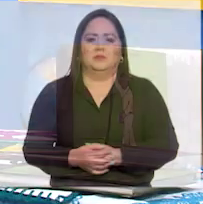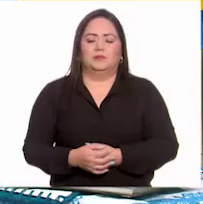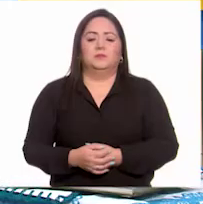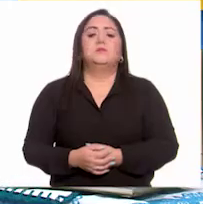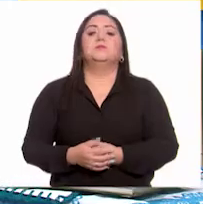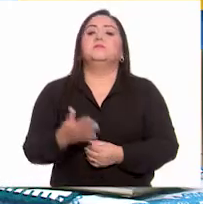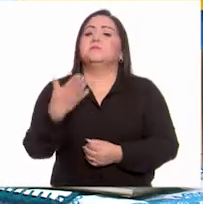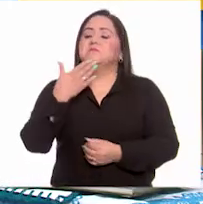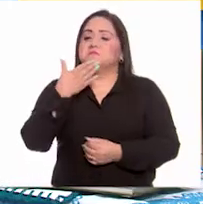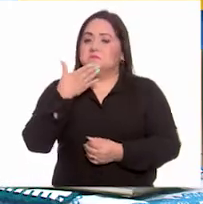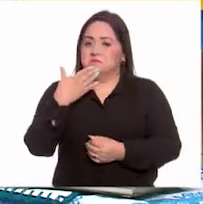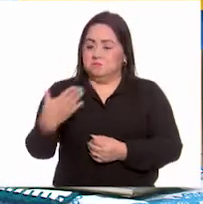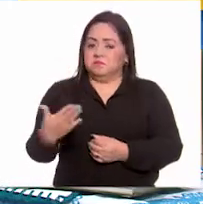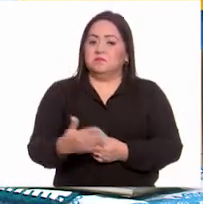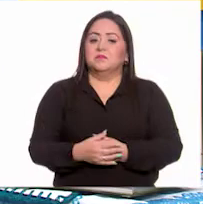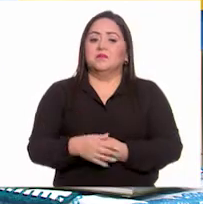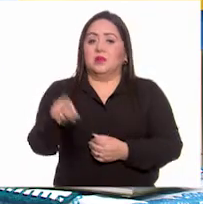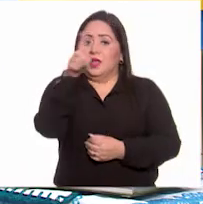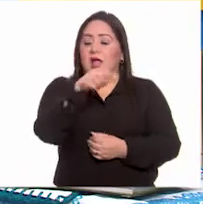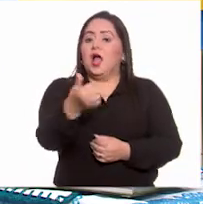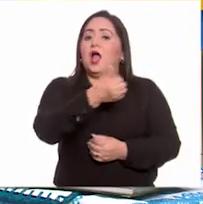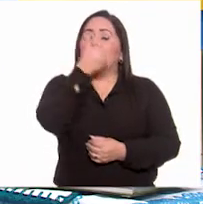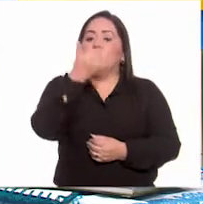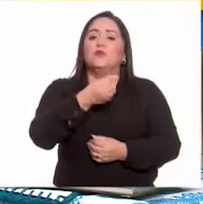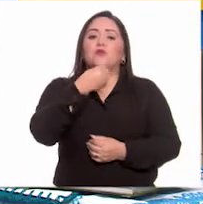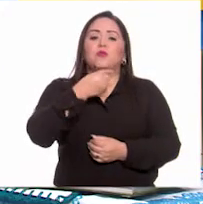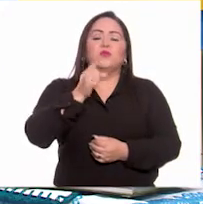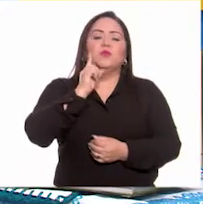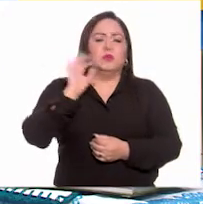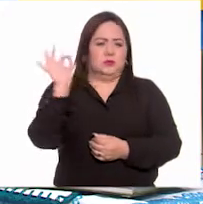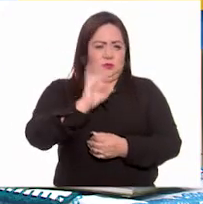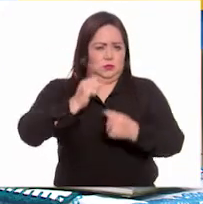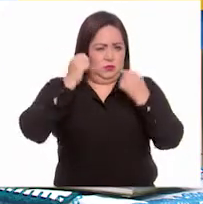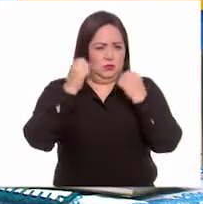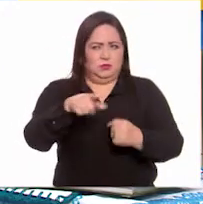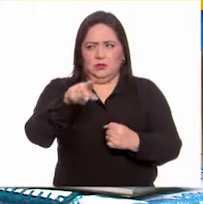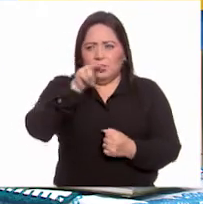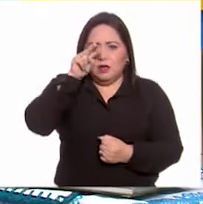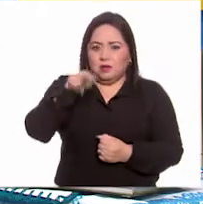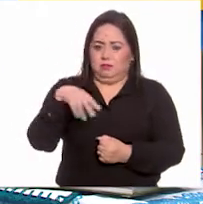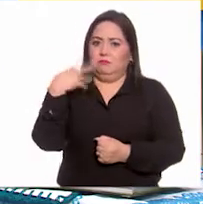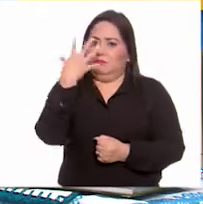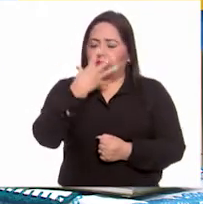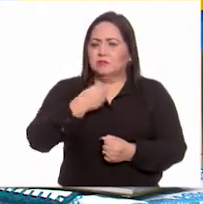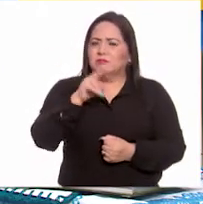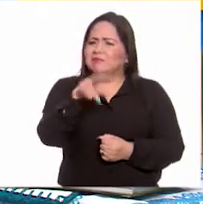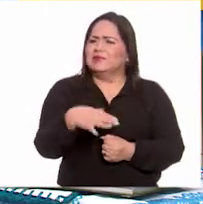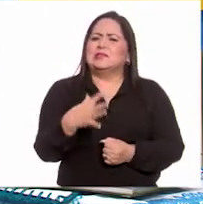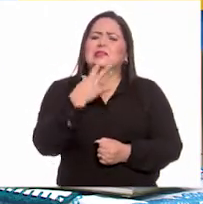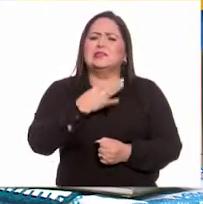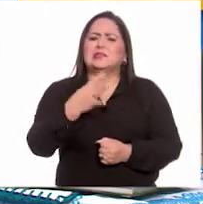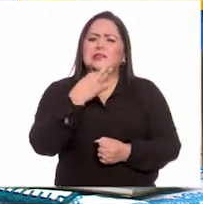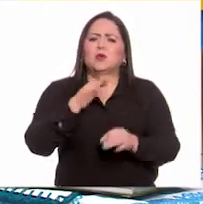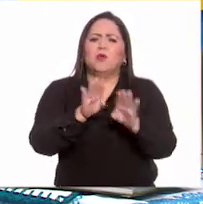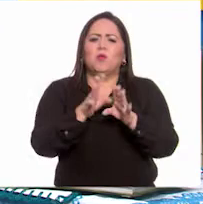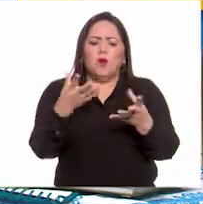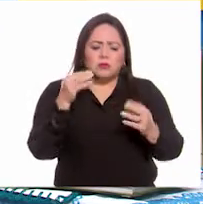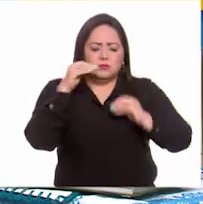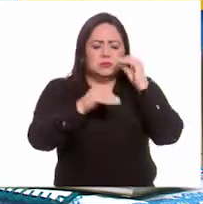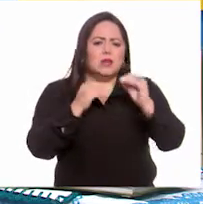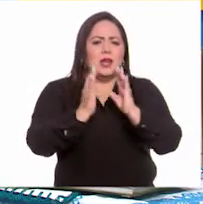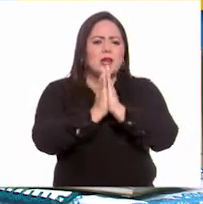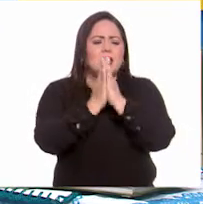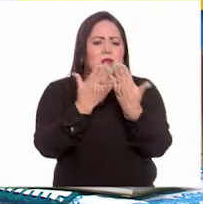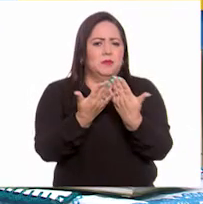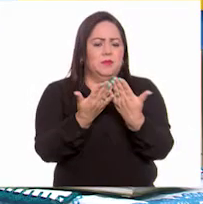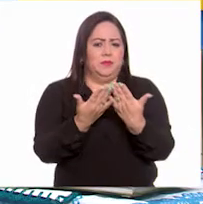Muy bien, Joaquín. Nuestras alumnas y alumnos seguramente pudieron apreciar de manera sencilla el proceso de elaboración de